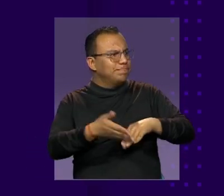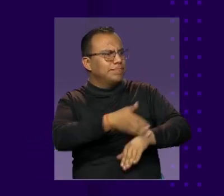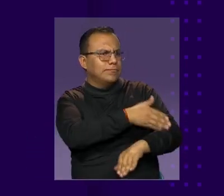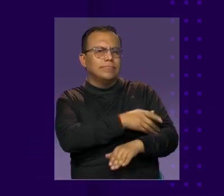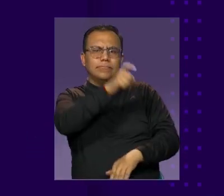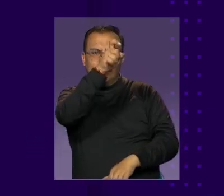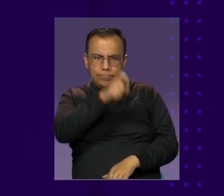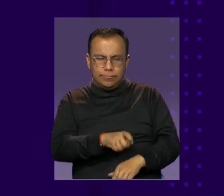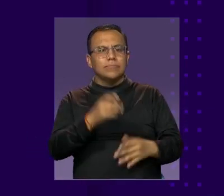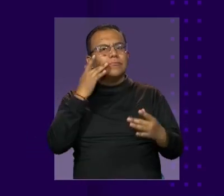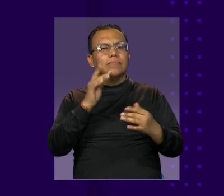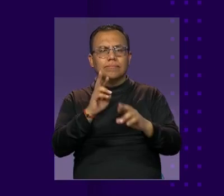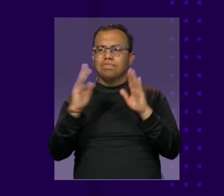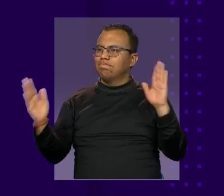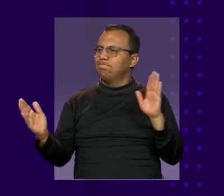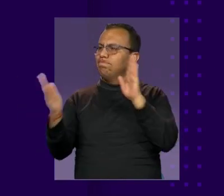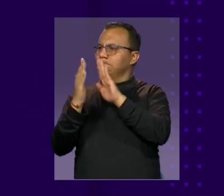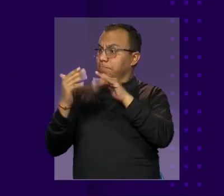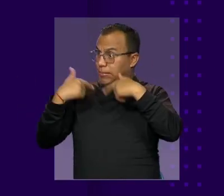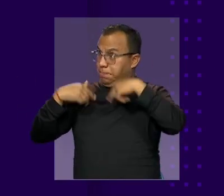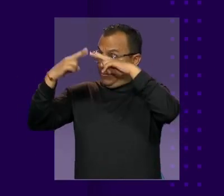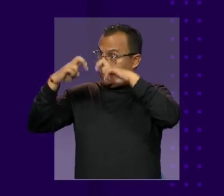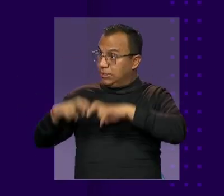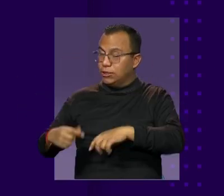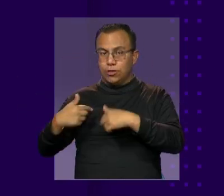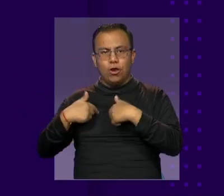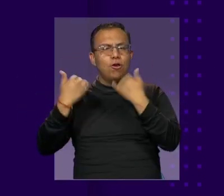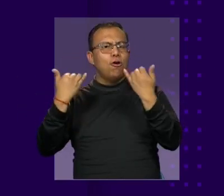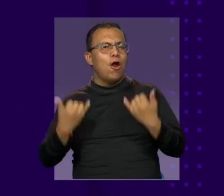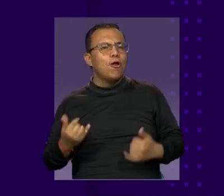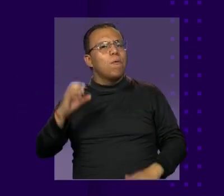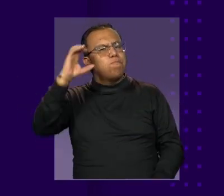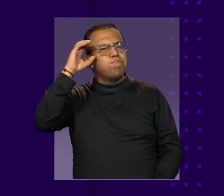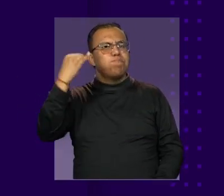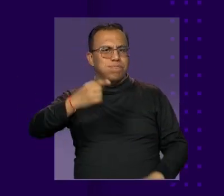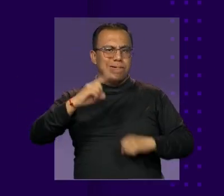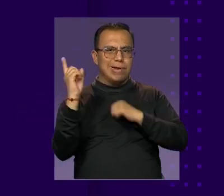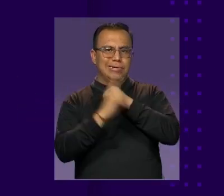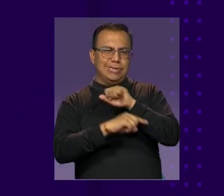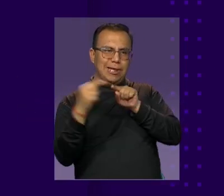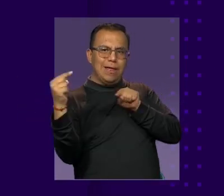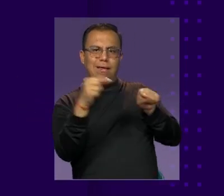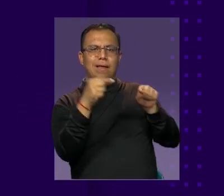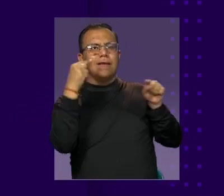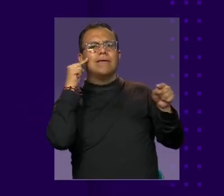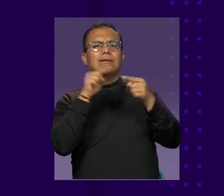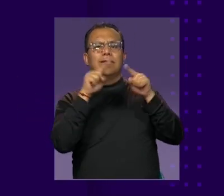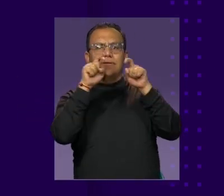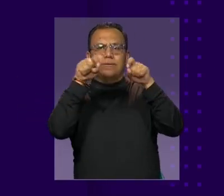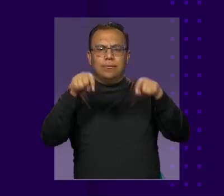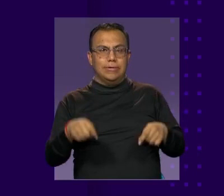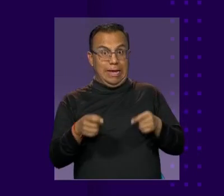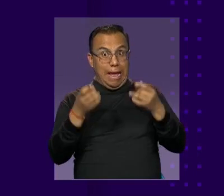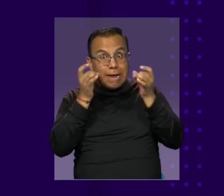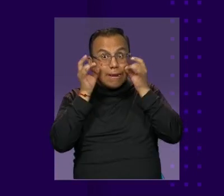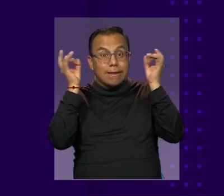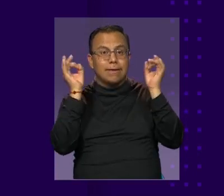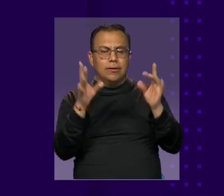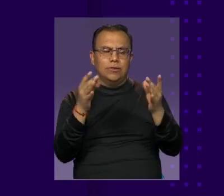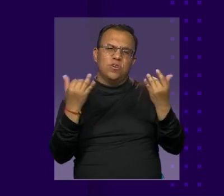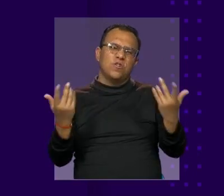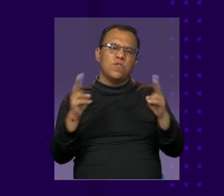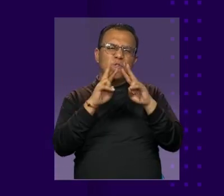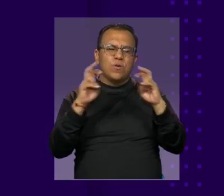de ir a responder esas investigaciones por las cuales hoy en día es acusada, porque estamos hablando de delitos muy graves, como